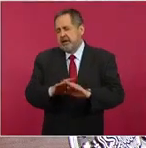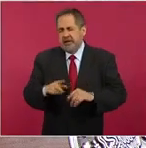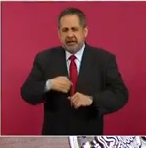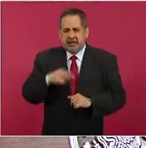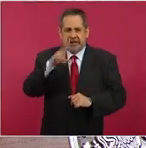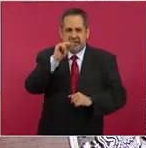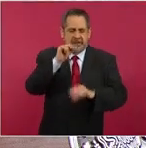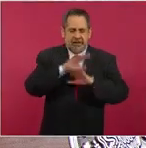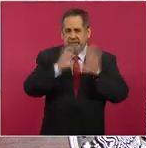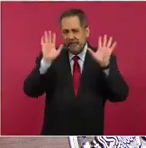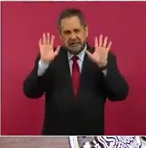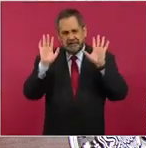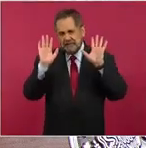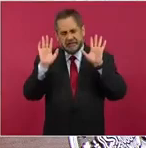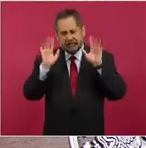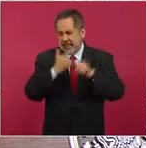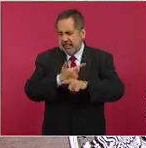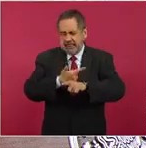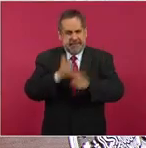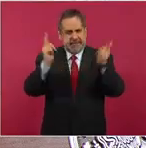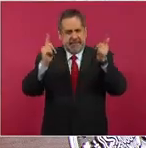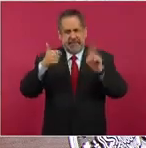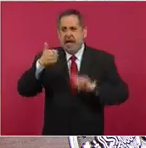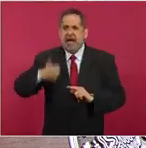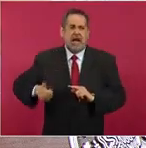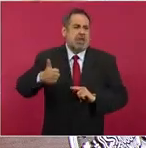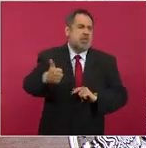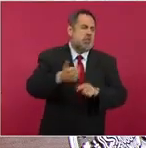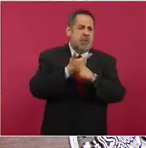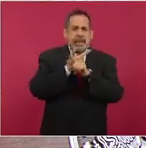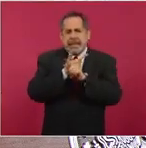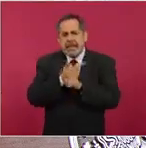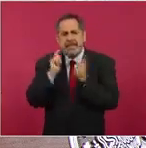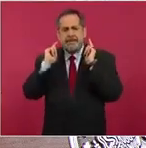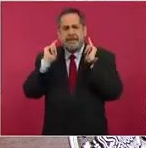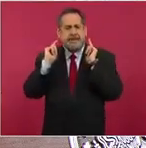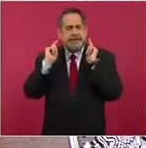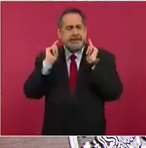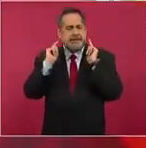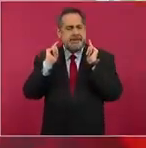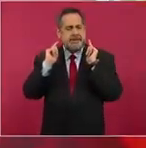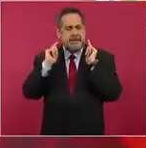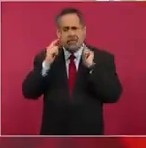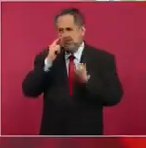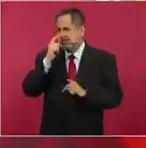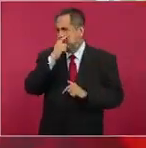No, libres. Somos libres.